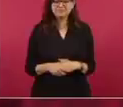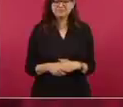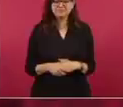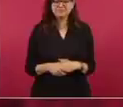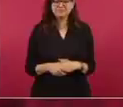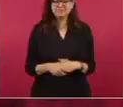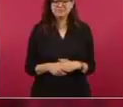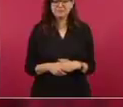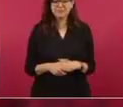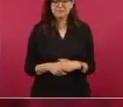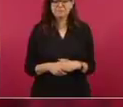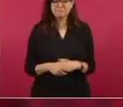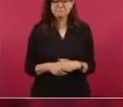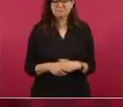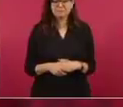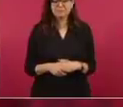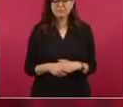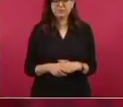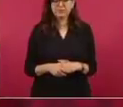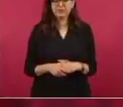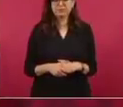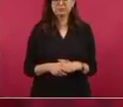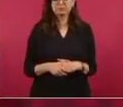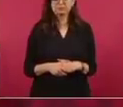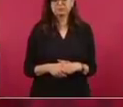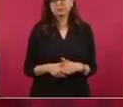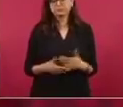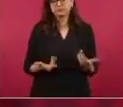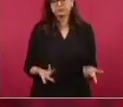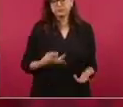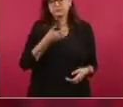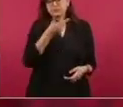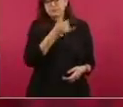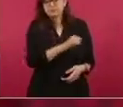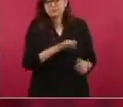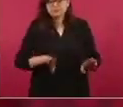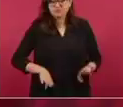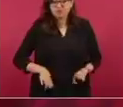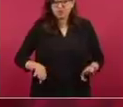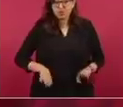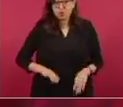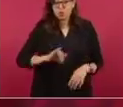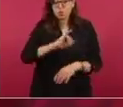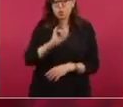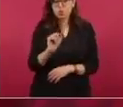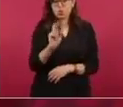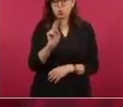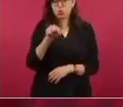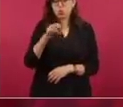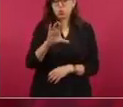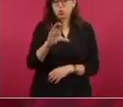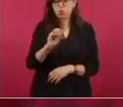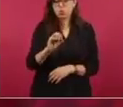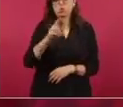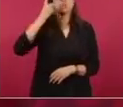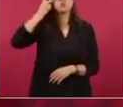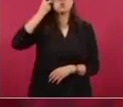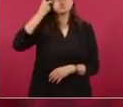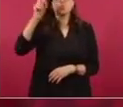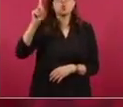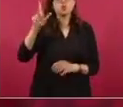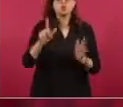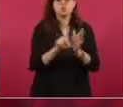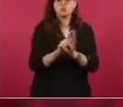Estos son los juncos, los dueños del periódico